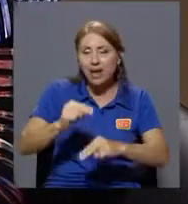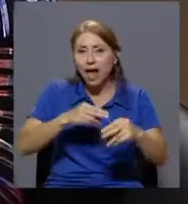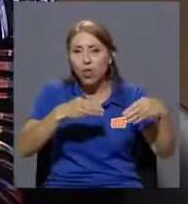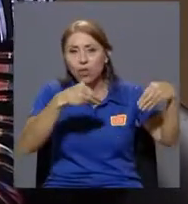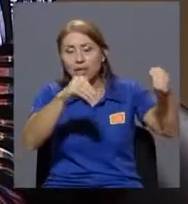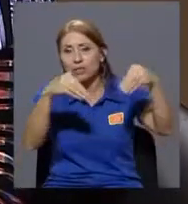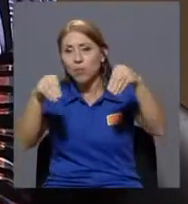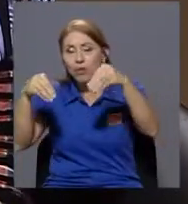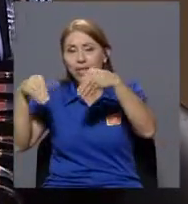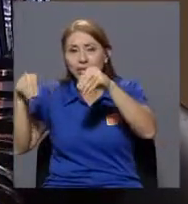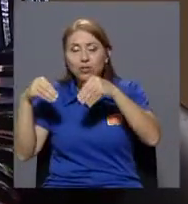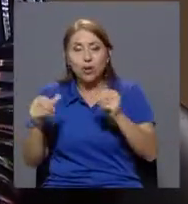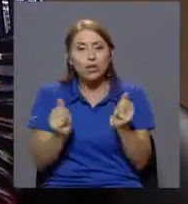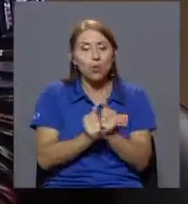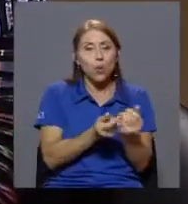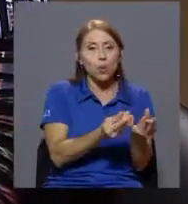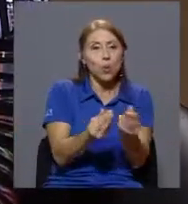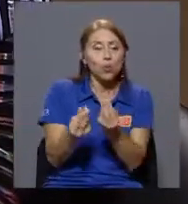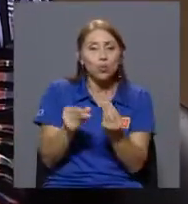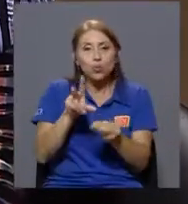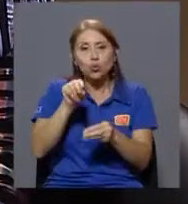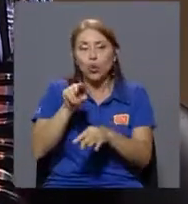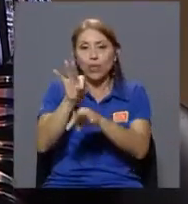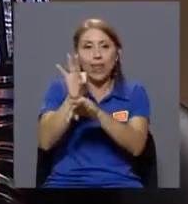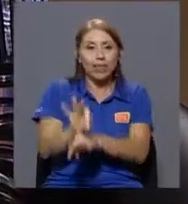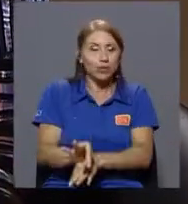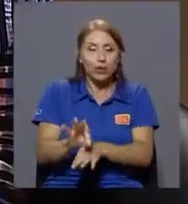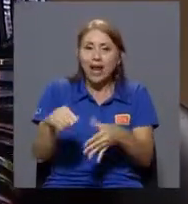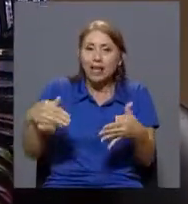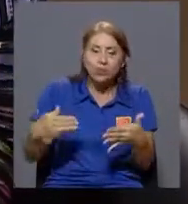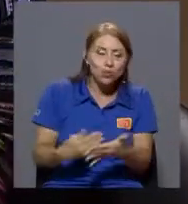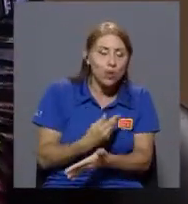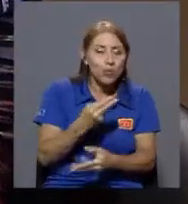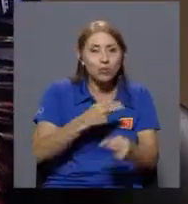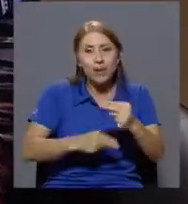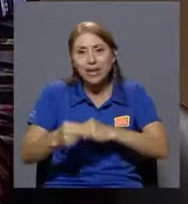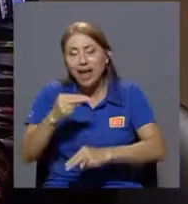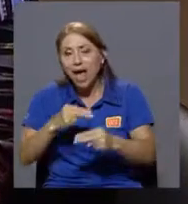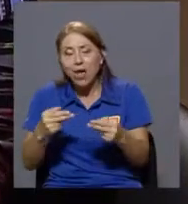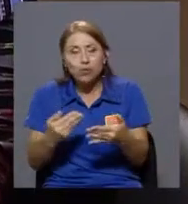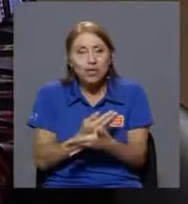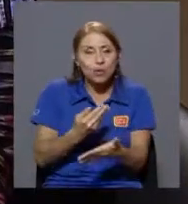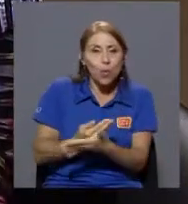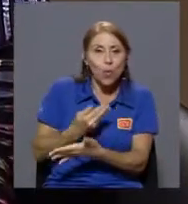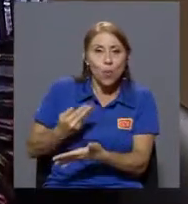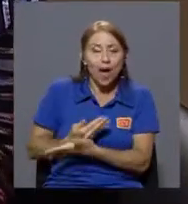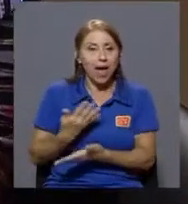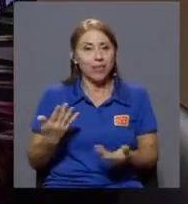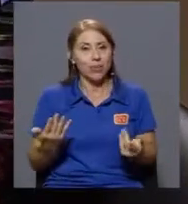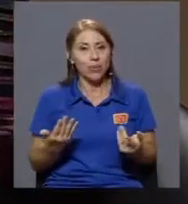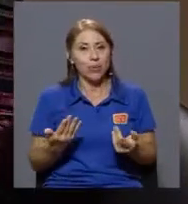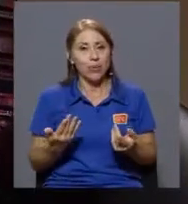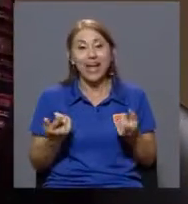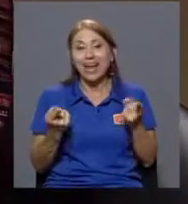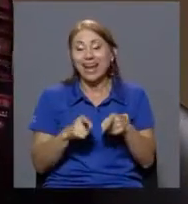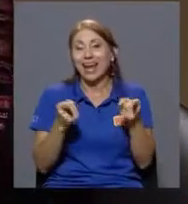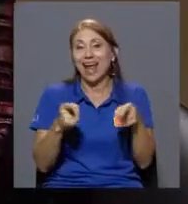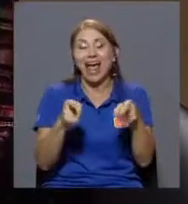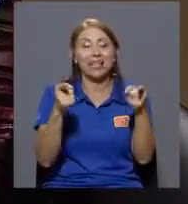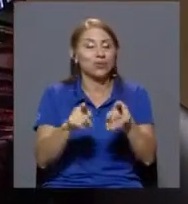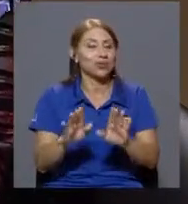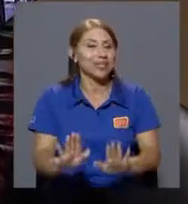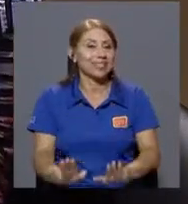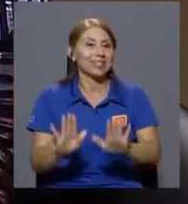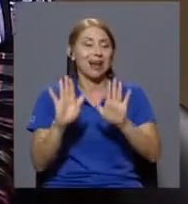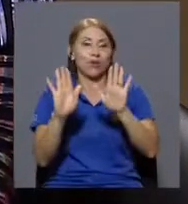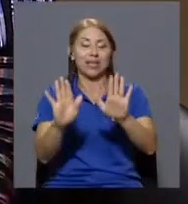productos no tradicionales a nuevos mercados, que seguía innovando, que se encuentra casos extraordinarios y